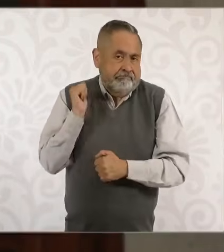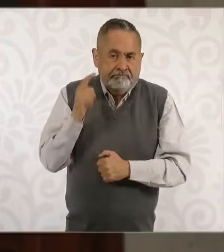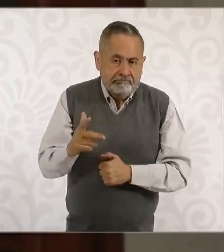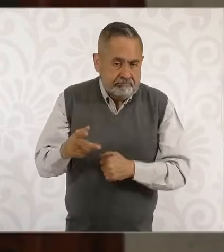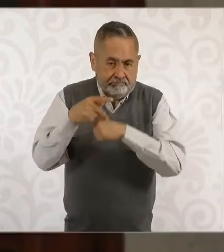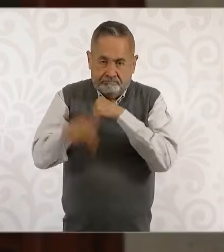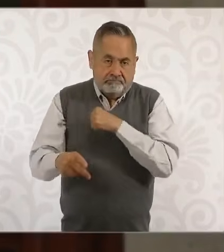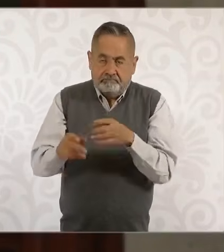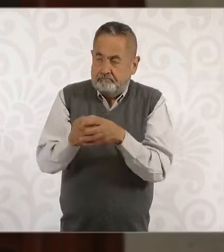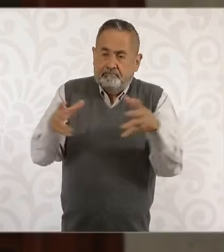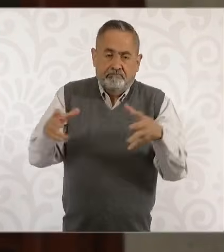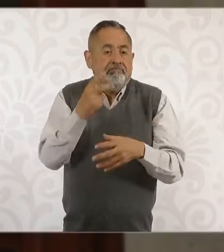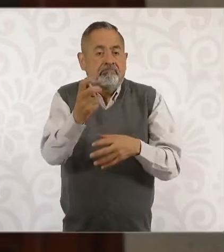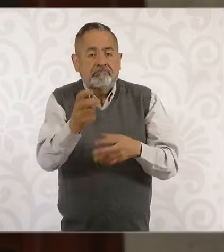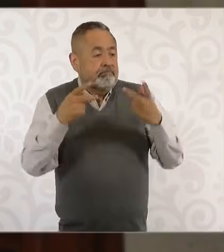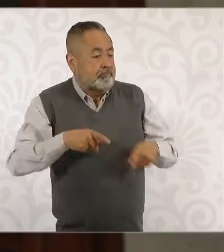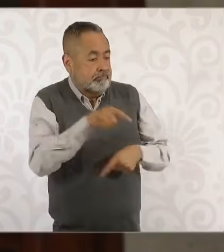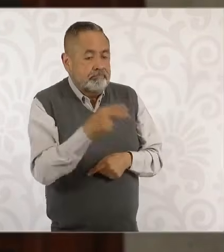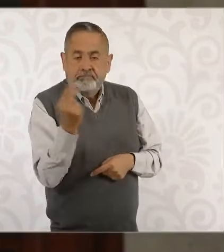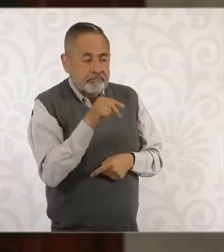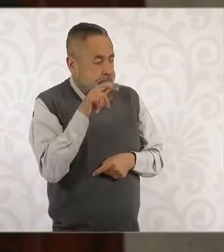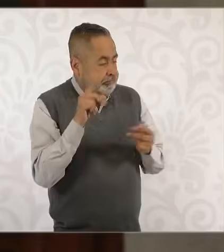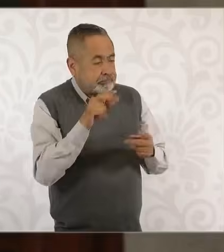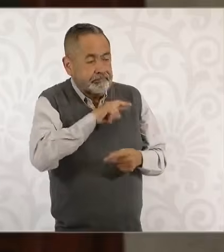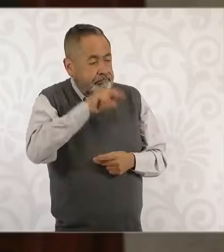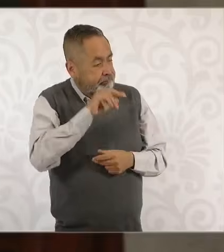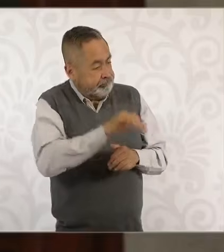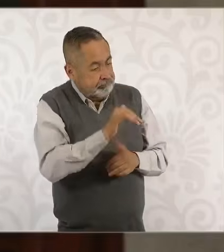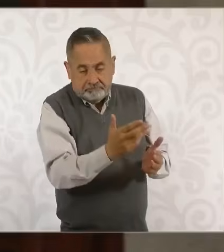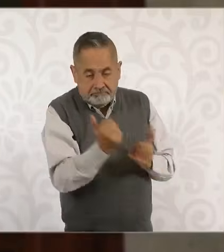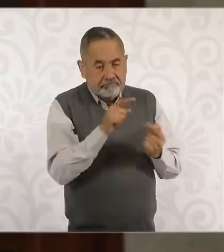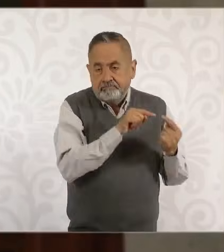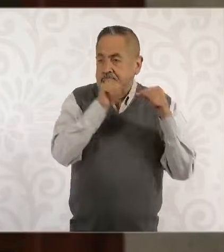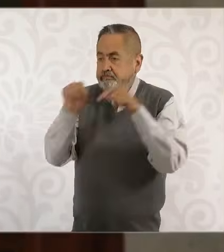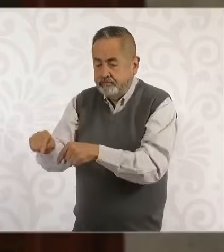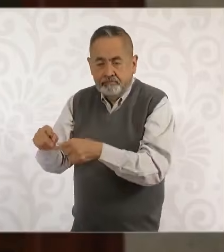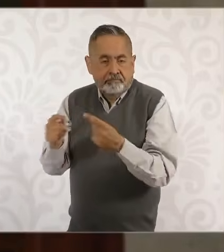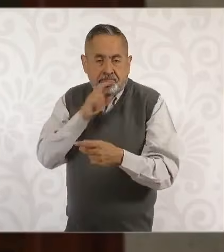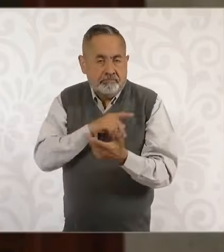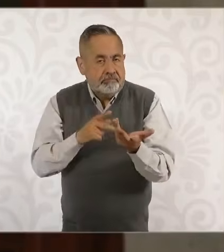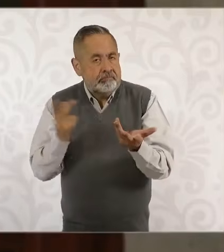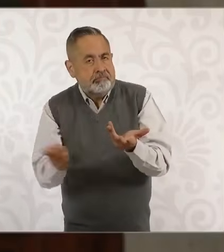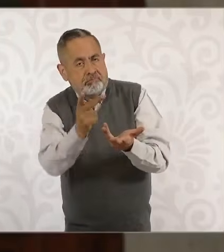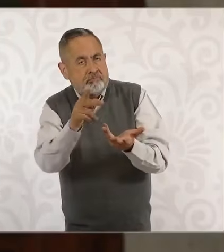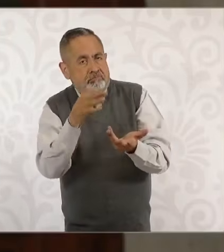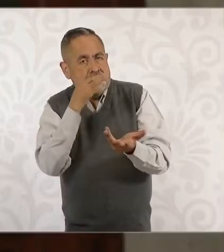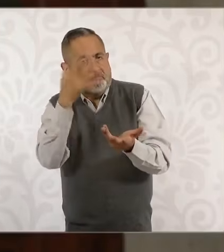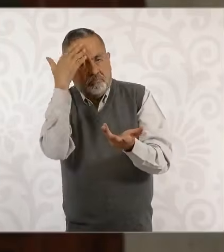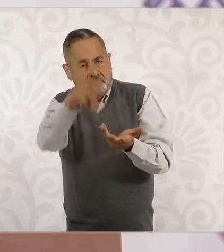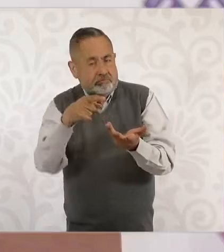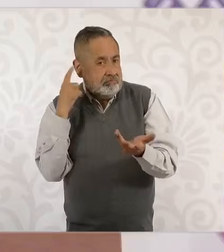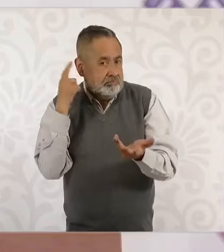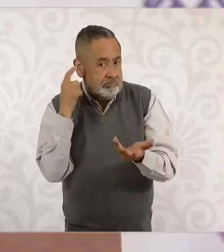un riesgo directo o inmediato para la seguridad de la nación. Preguntarle si le habían consultado de esto, no si se